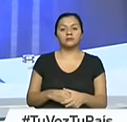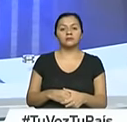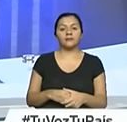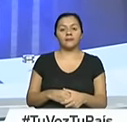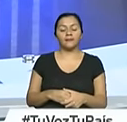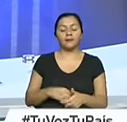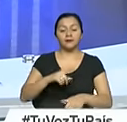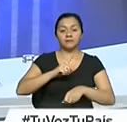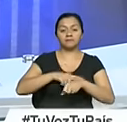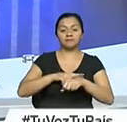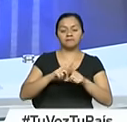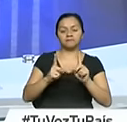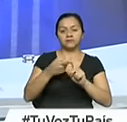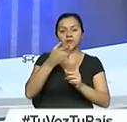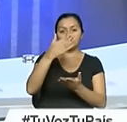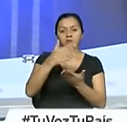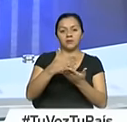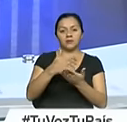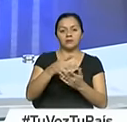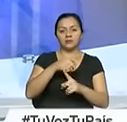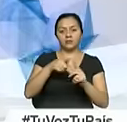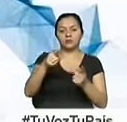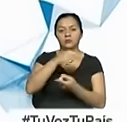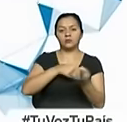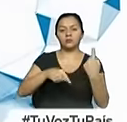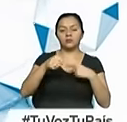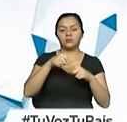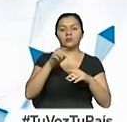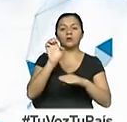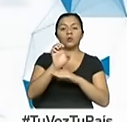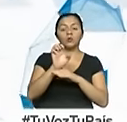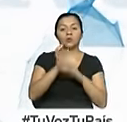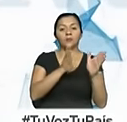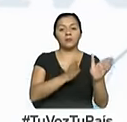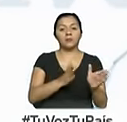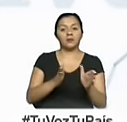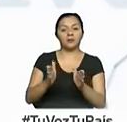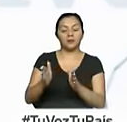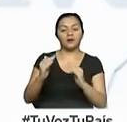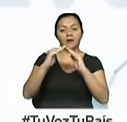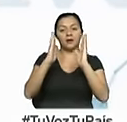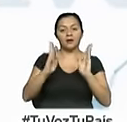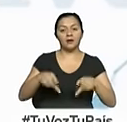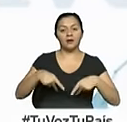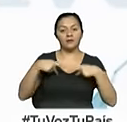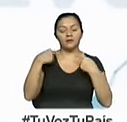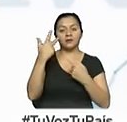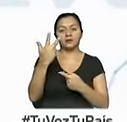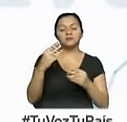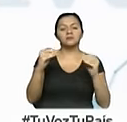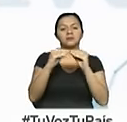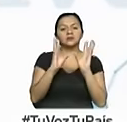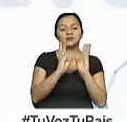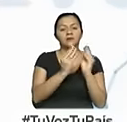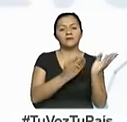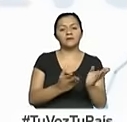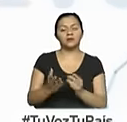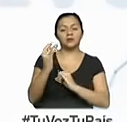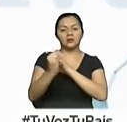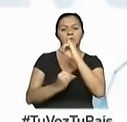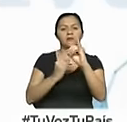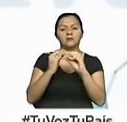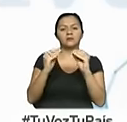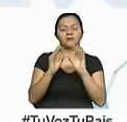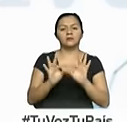Es tiempo de hacer una primera pausa, pero al volver, Ecuador se prepara para Hábitat 3, uno de los eventos internacionales